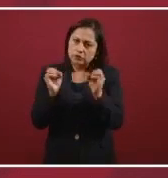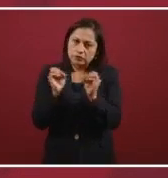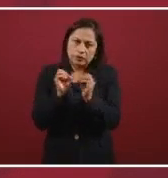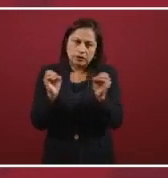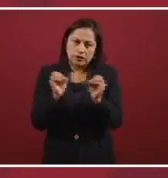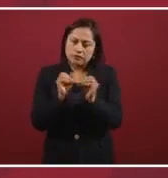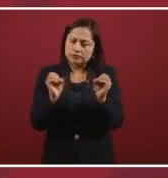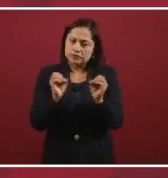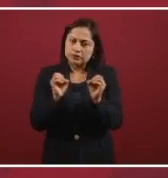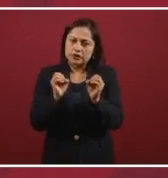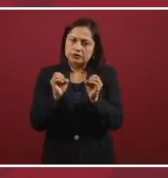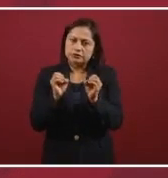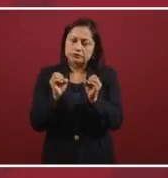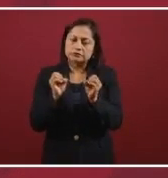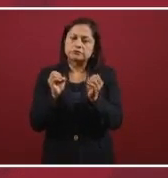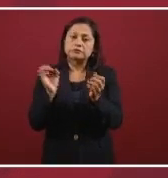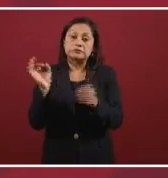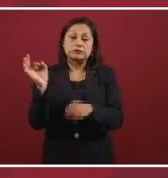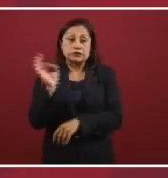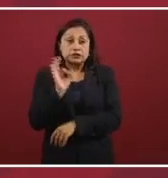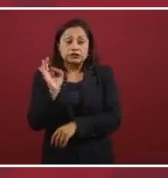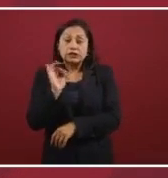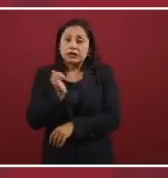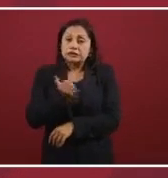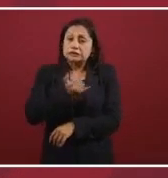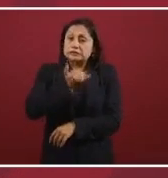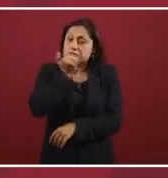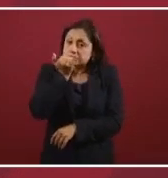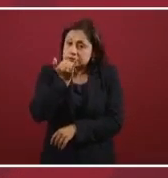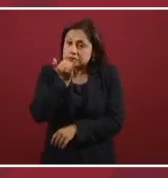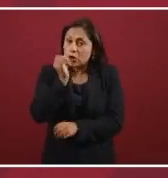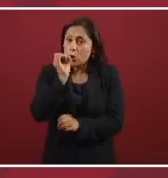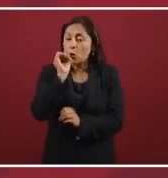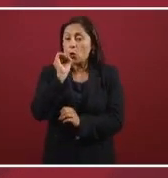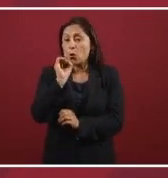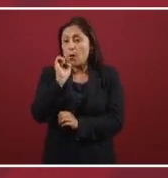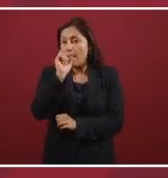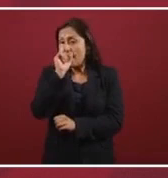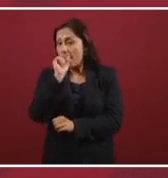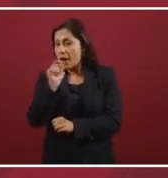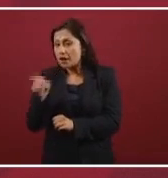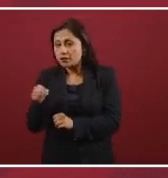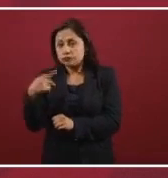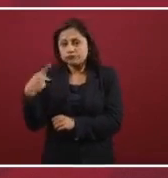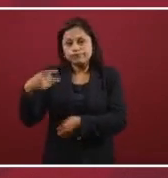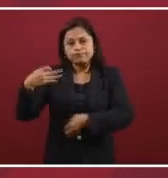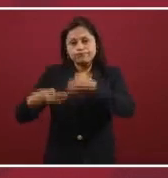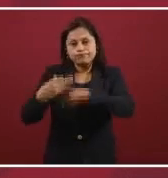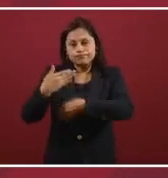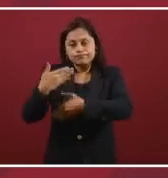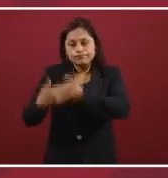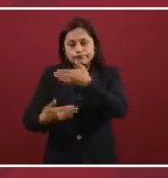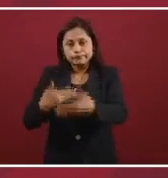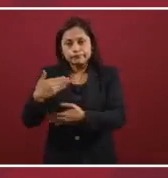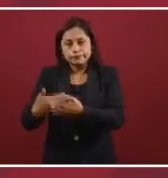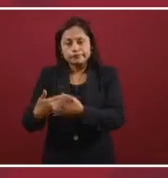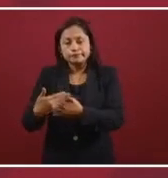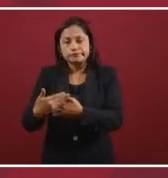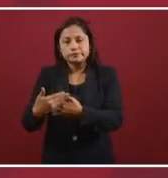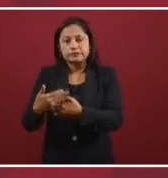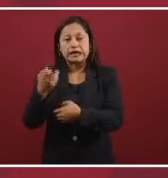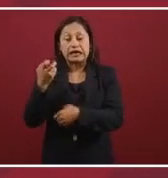una defensa adecuada, que no se les asistió, no se